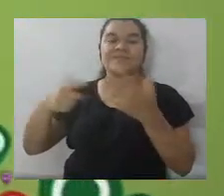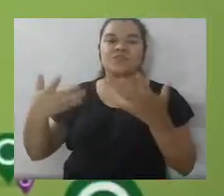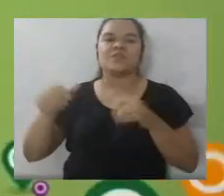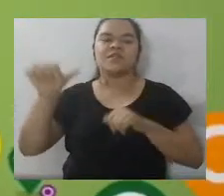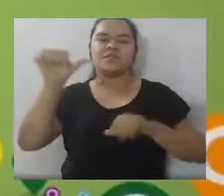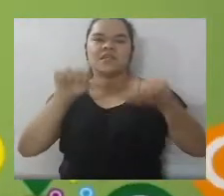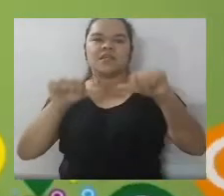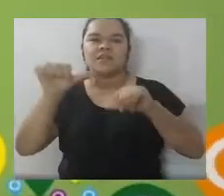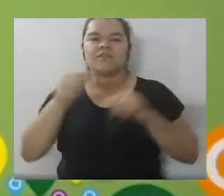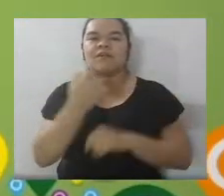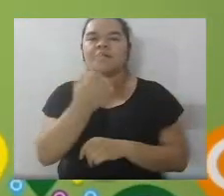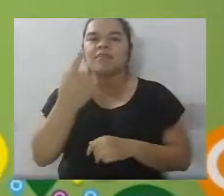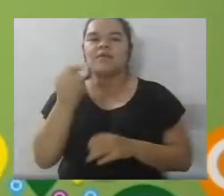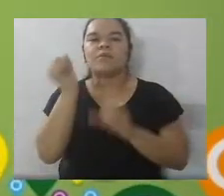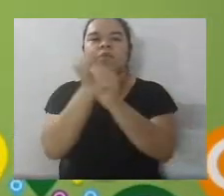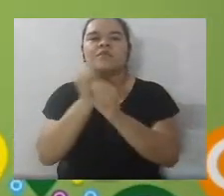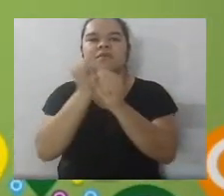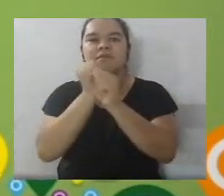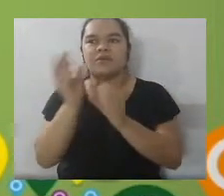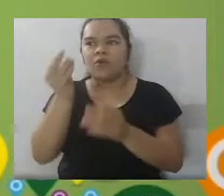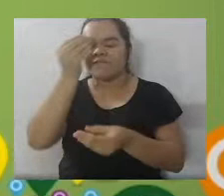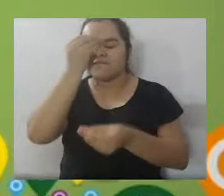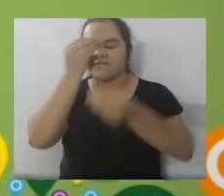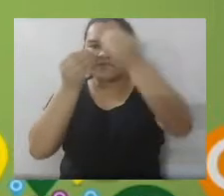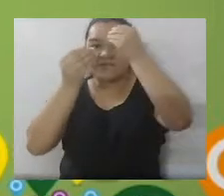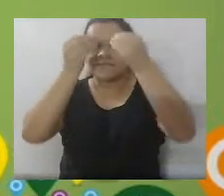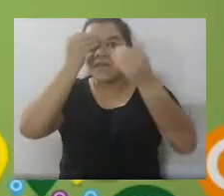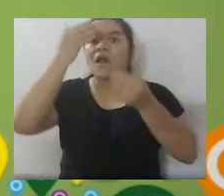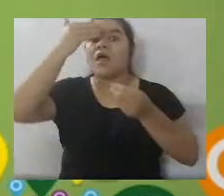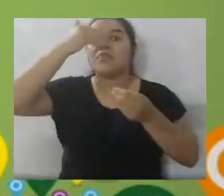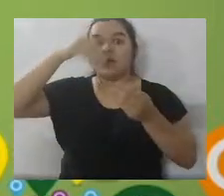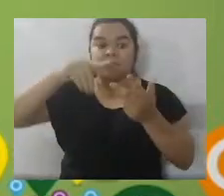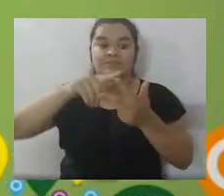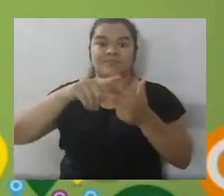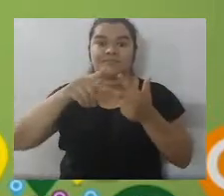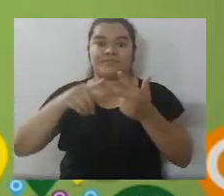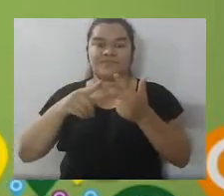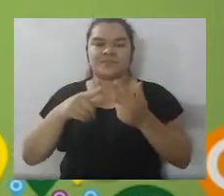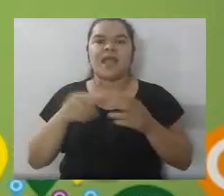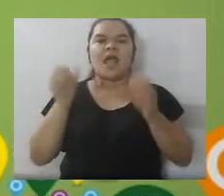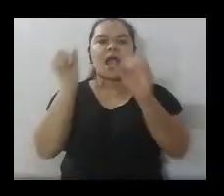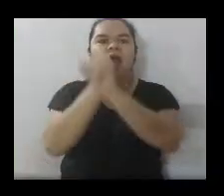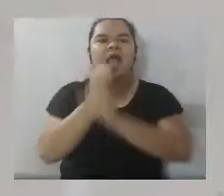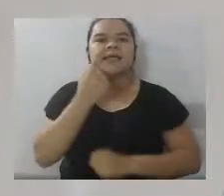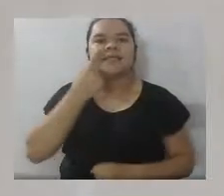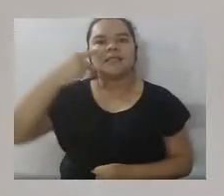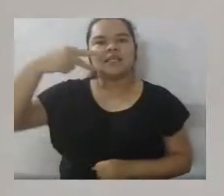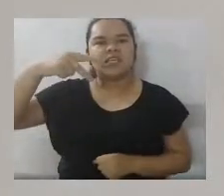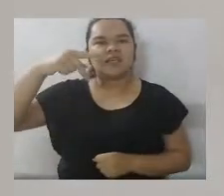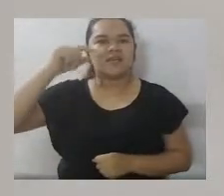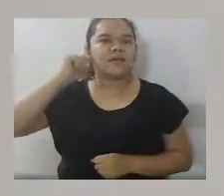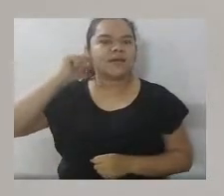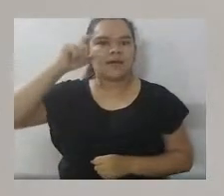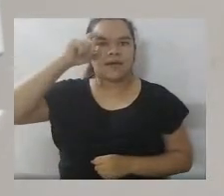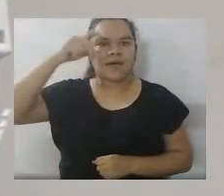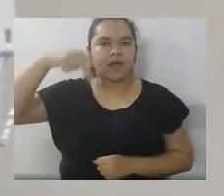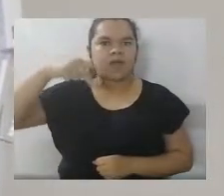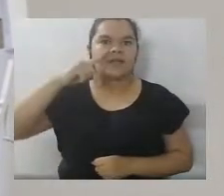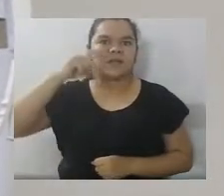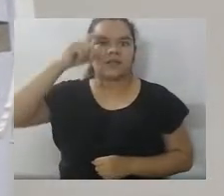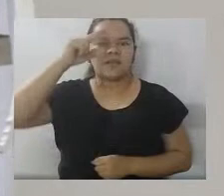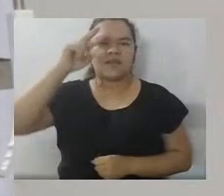base científica en cada uno de los ingenieros. La palabra ingeniero viene de ingenio, es decir, a los